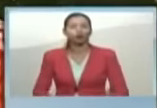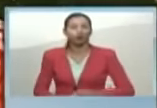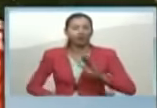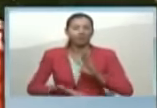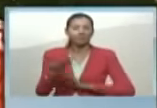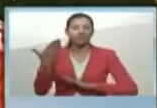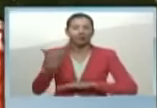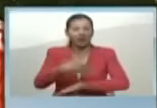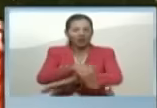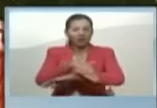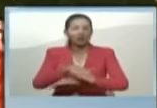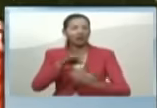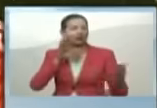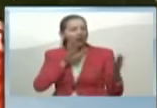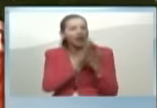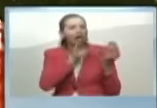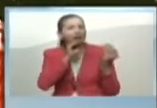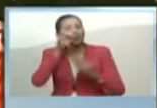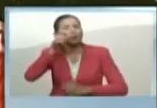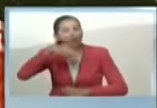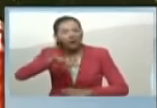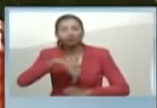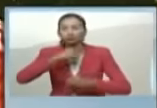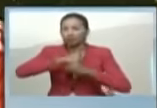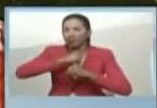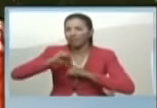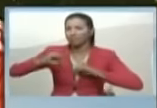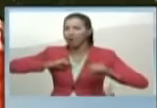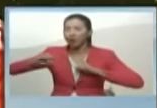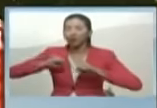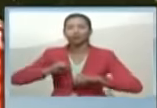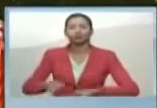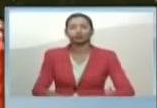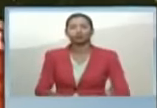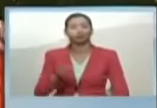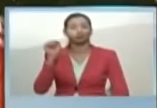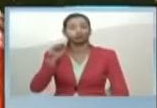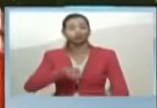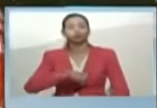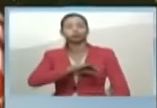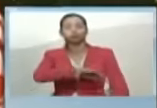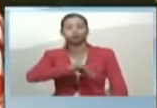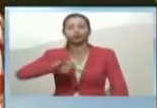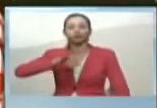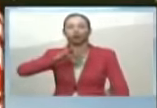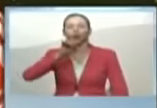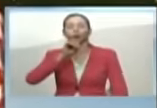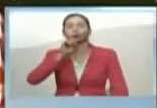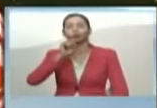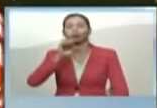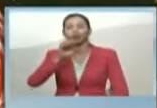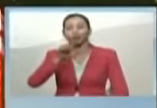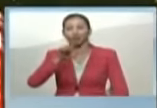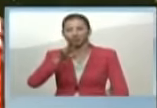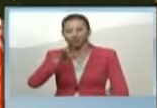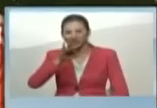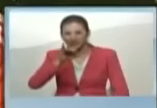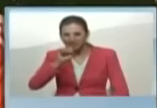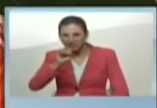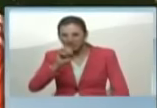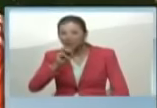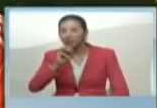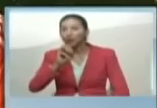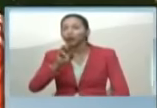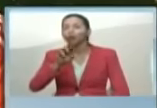hablar con el pueblo, así es, a hablar y actuar y a movilizarse. José Luis Morles.